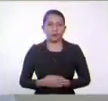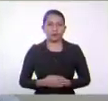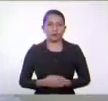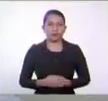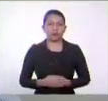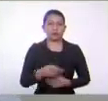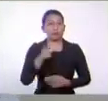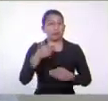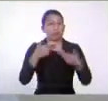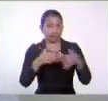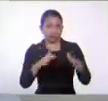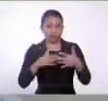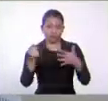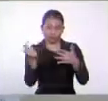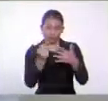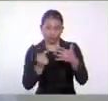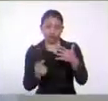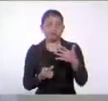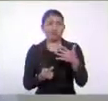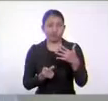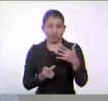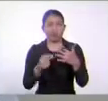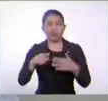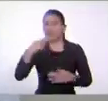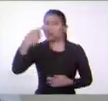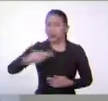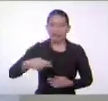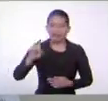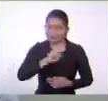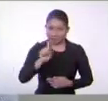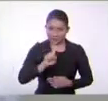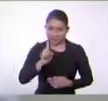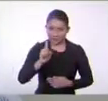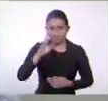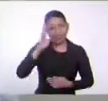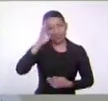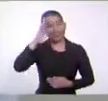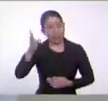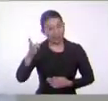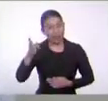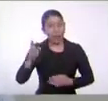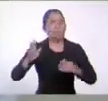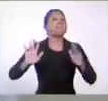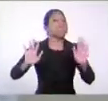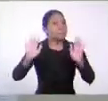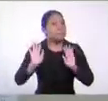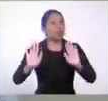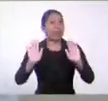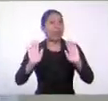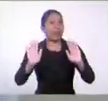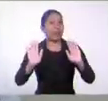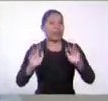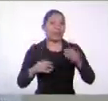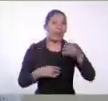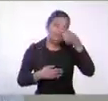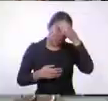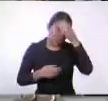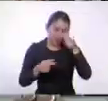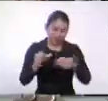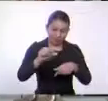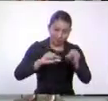Dichas situaciones que presenta son ficticias, pero se construyen sobre la base de conceptos